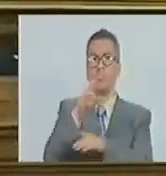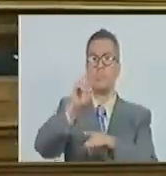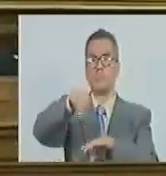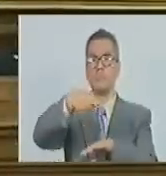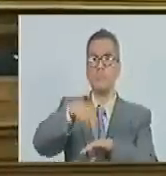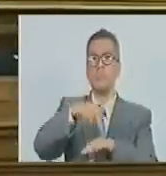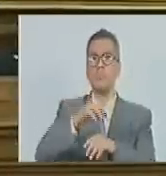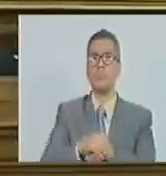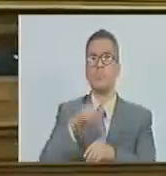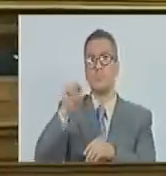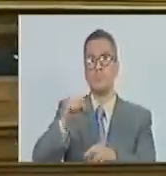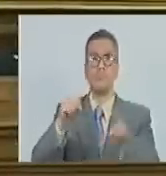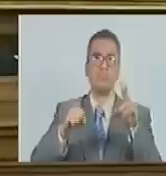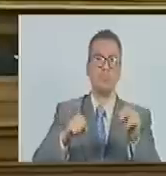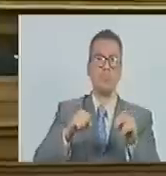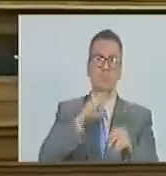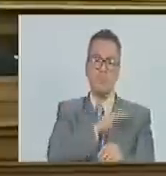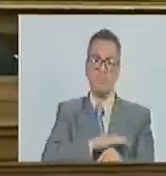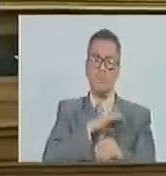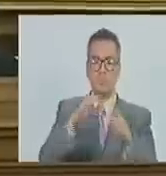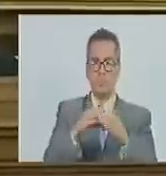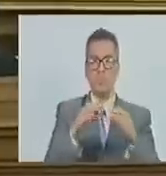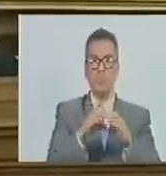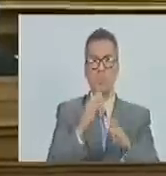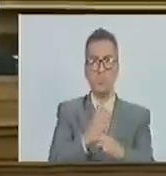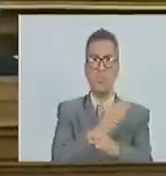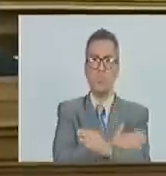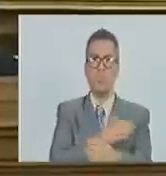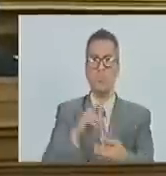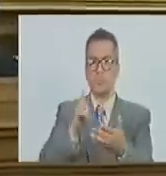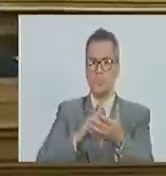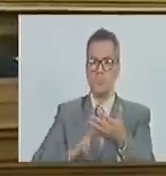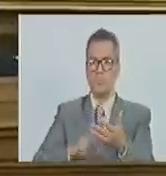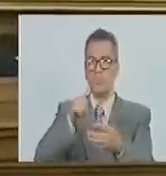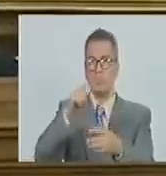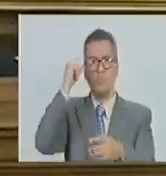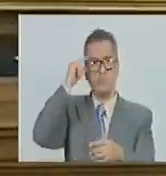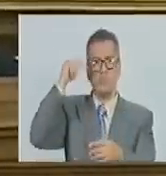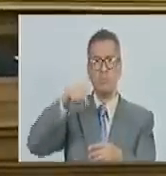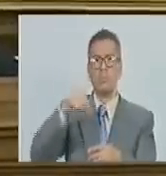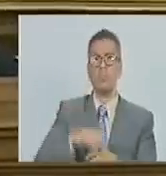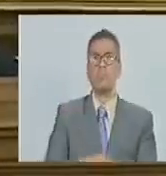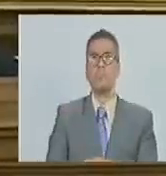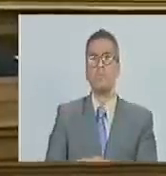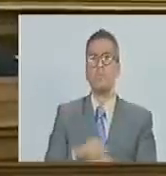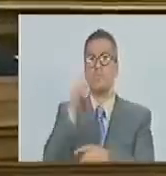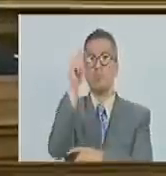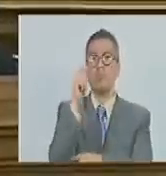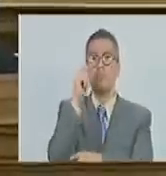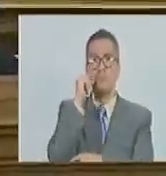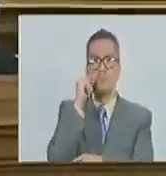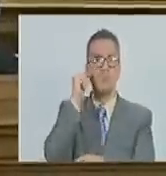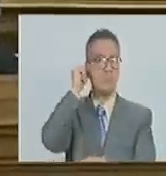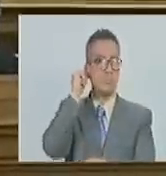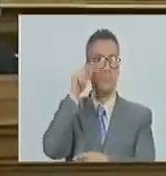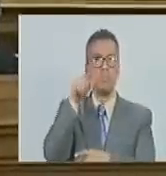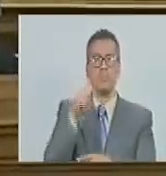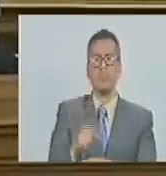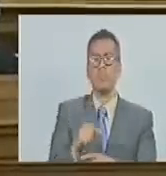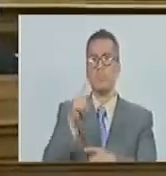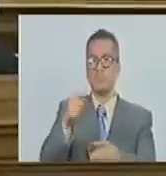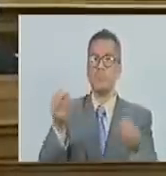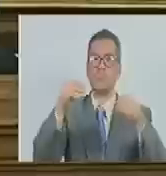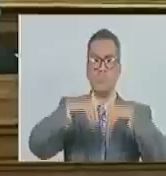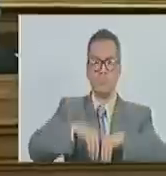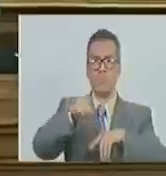Asamblea Nacional del comité preliminar leído el día de hoy. Las diputadas y diputados que estén